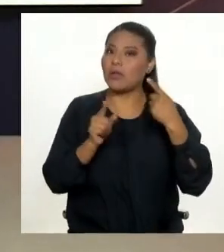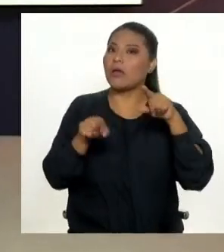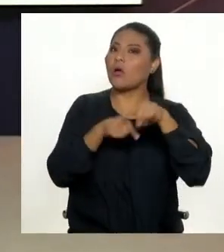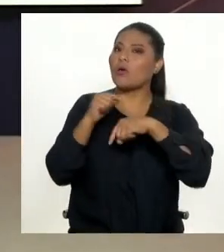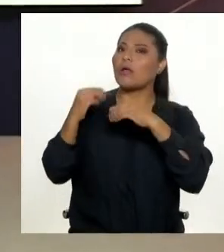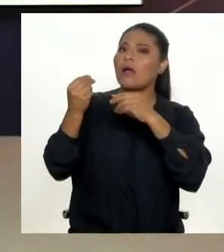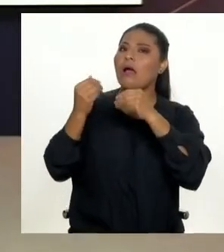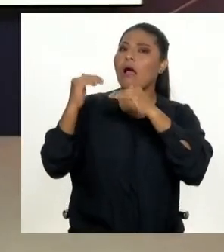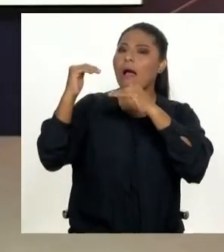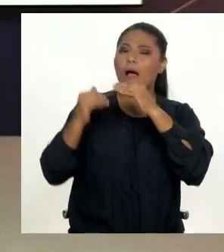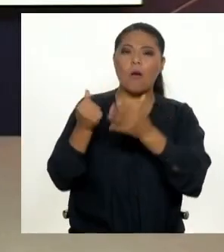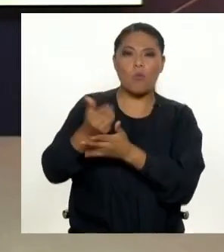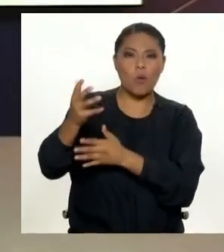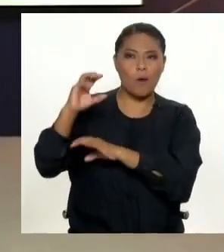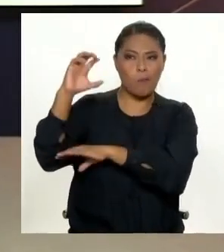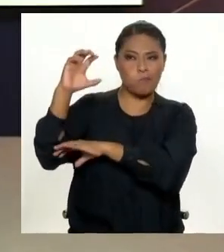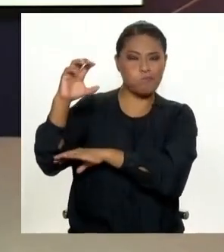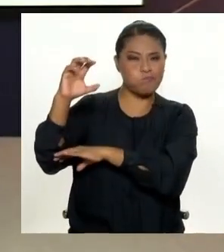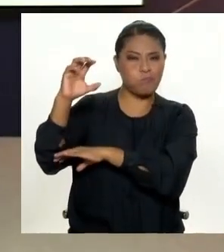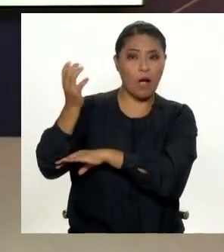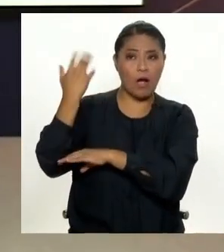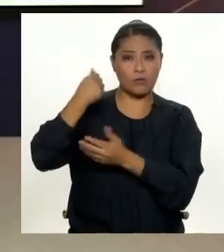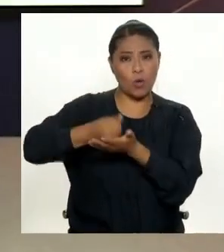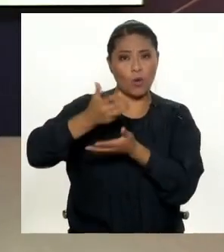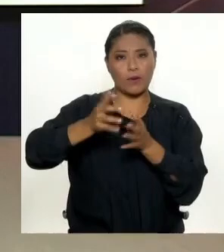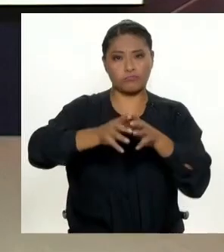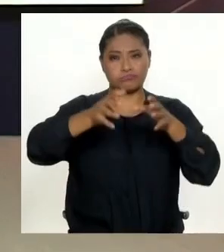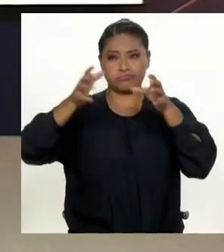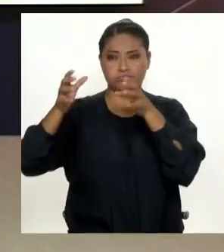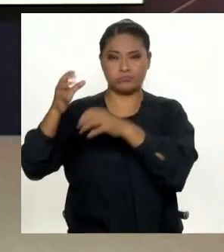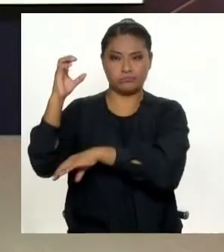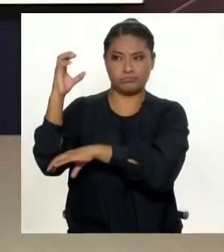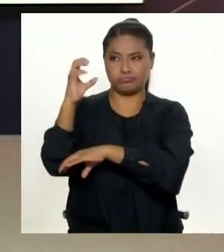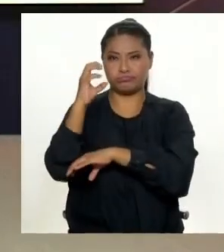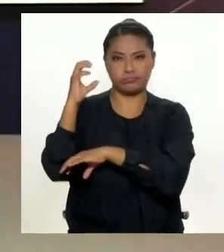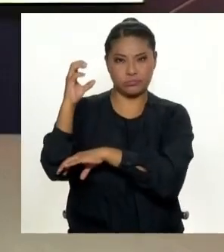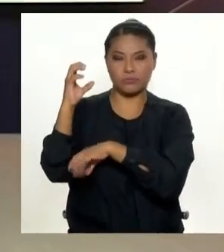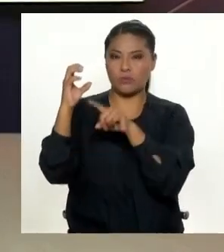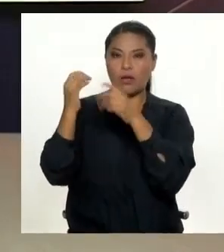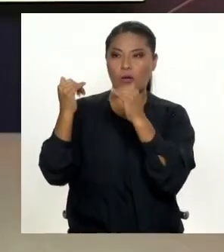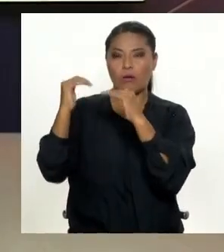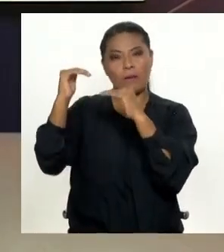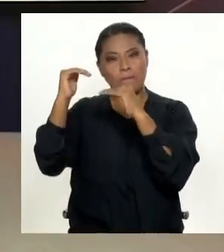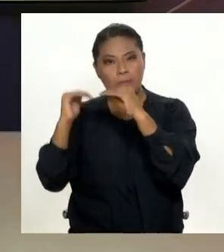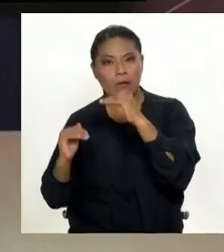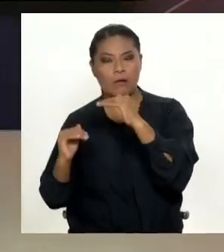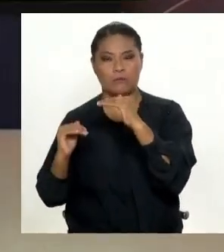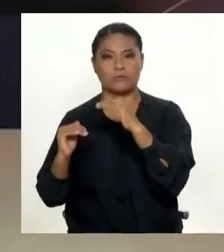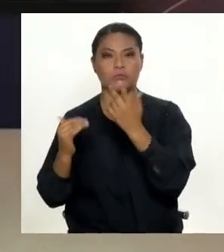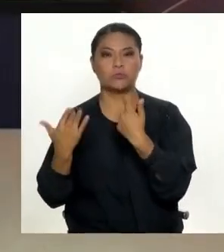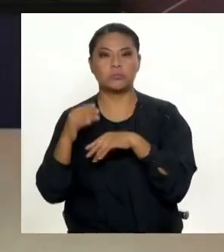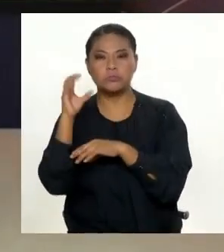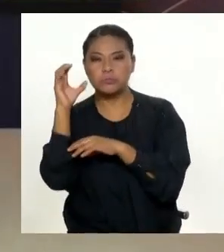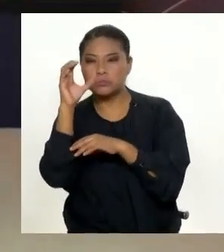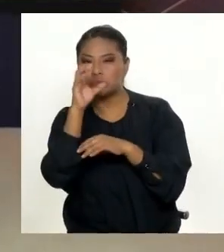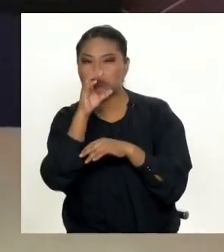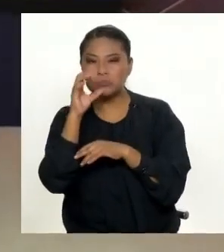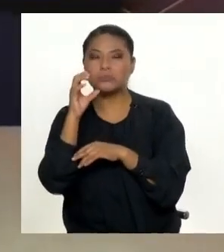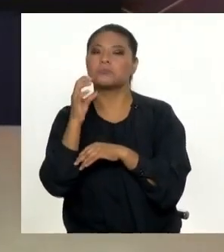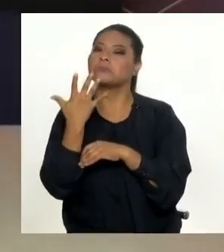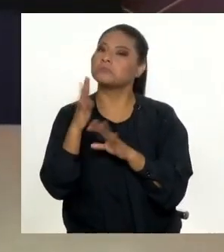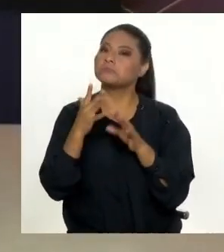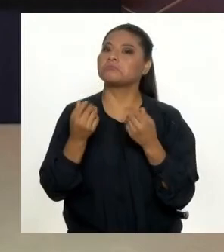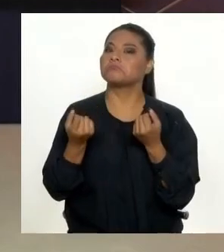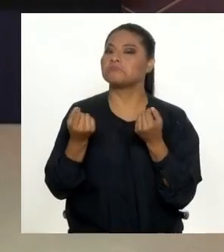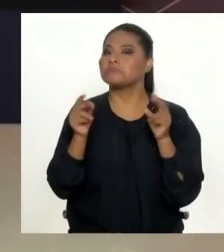seguridad, ¿no? Entonces ahora prefieres directamente encarar al delincuente. Eso es lo que querría decir esto, antes que solamente tener el registro de la fechoría. ¿No? Un